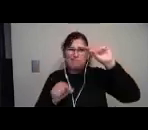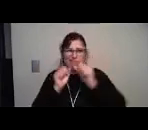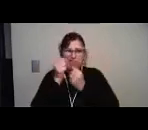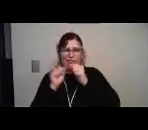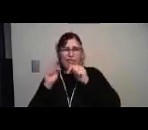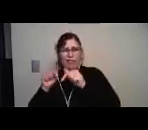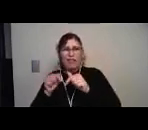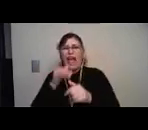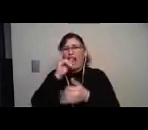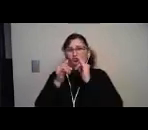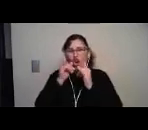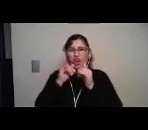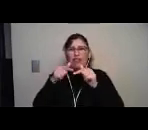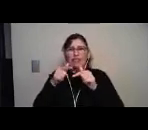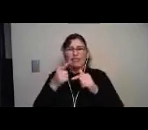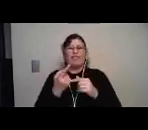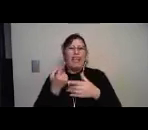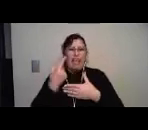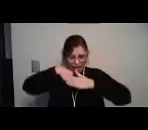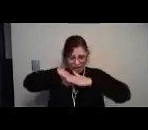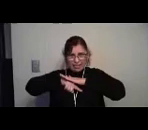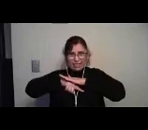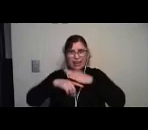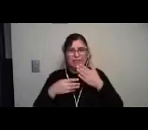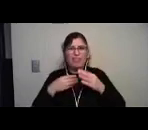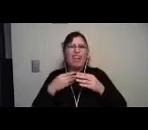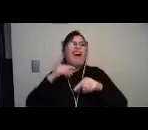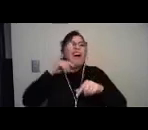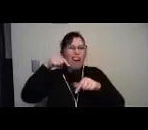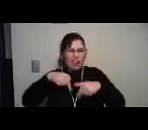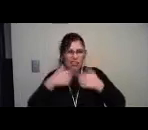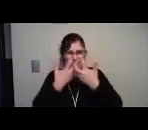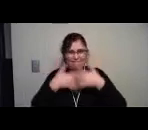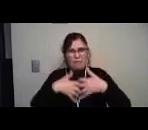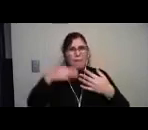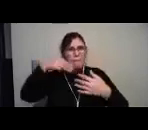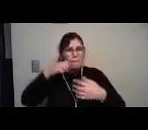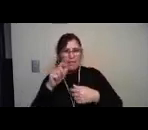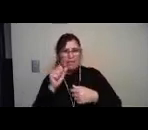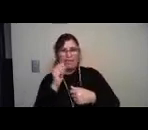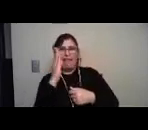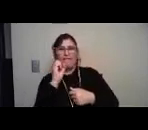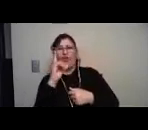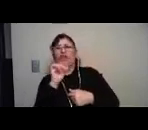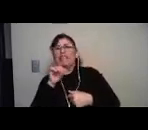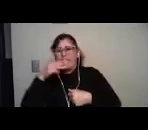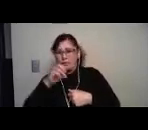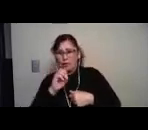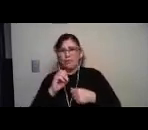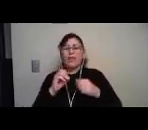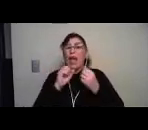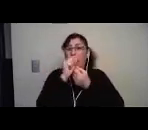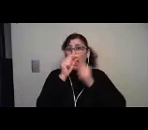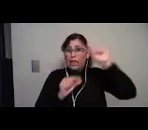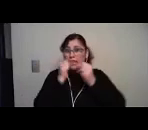contacto y es parte del metabolismo del cuerpo de las personas, que comienza a alterar la funcionalidad de los nervios periféricos,